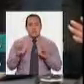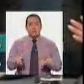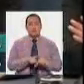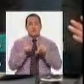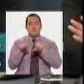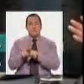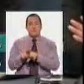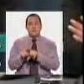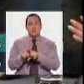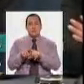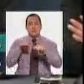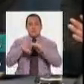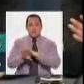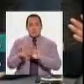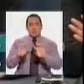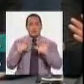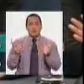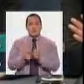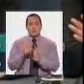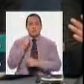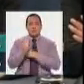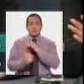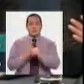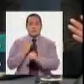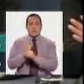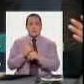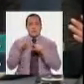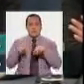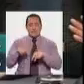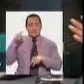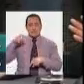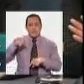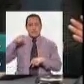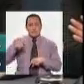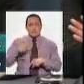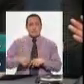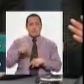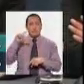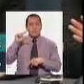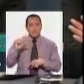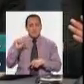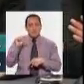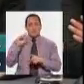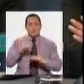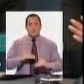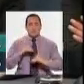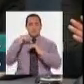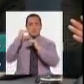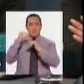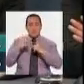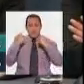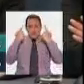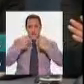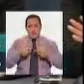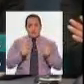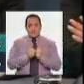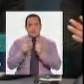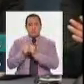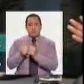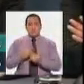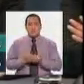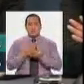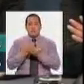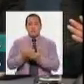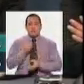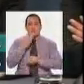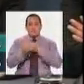también en la Corte Interamericana. Y esto requería un mínimo nivel de articulación, de